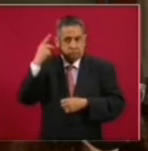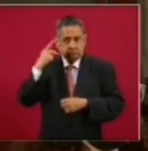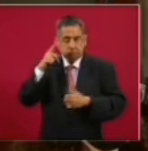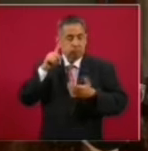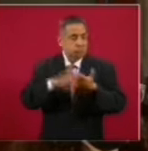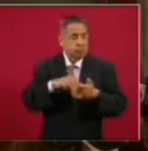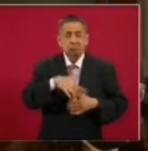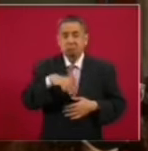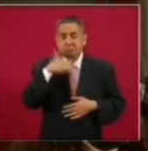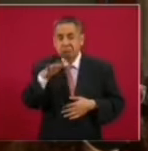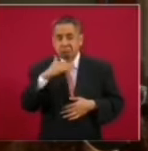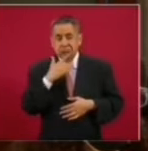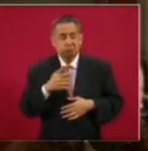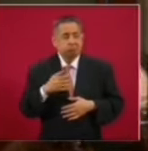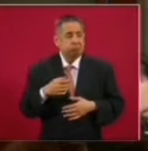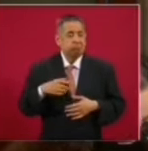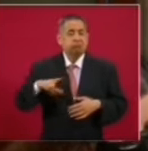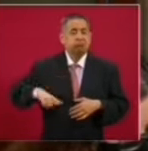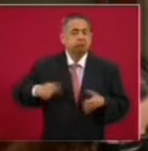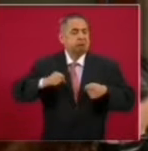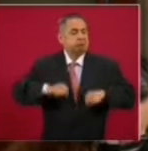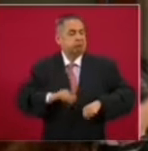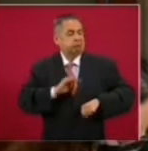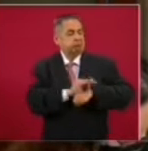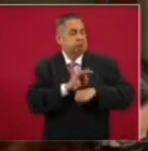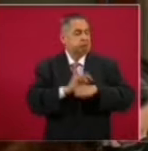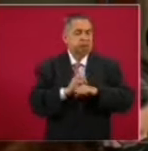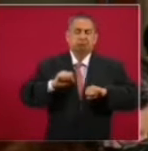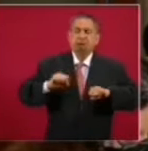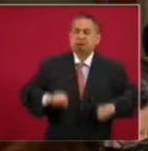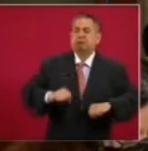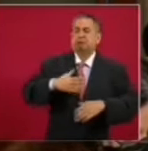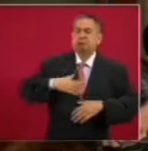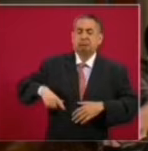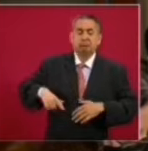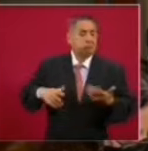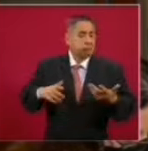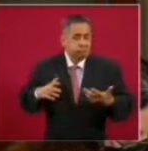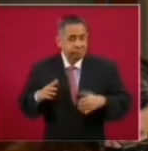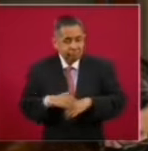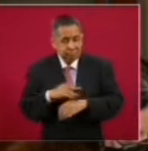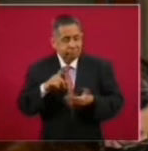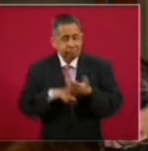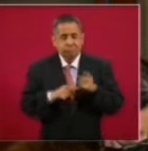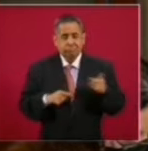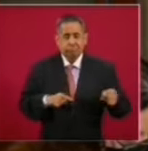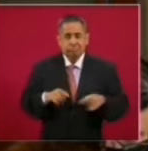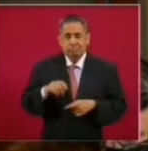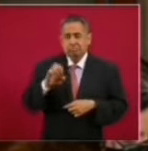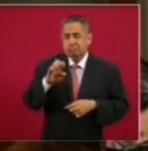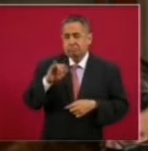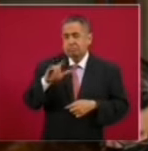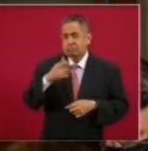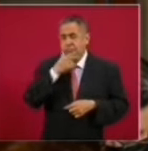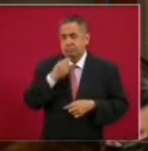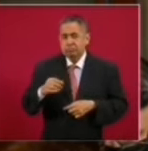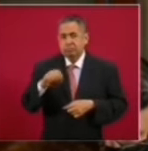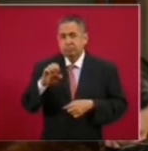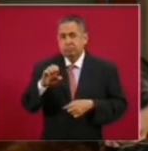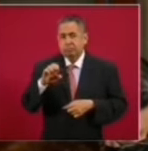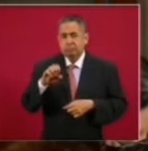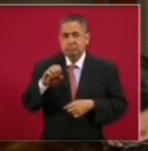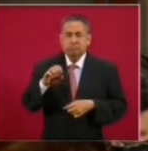El nepotismo e influyentismo, bueno, pues están a la orden ahí a causa del edil Evodio Santos